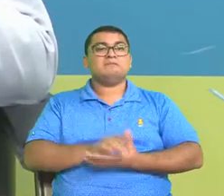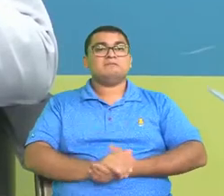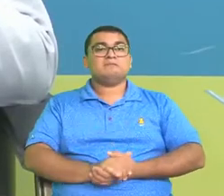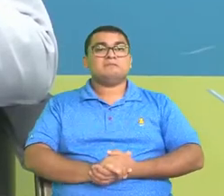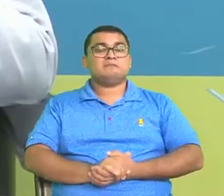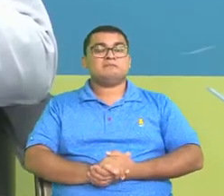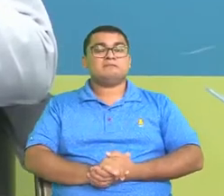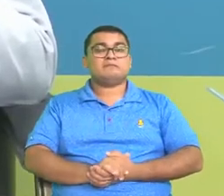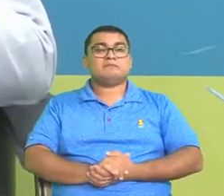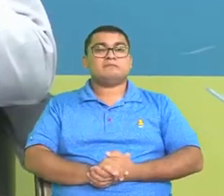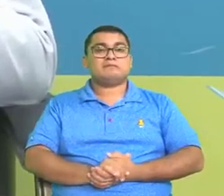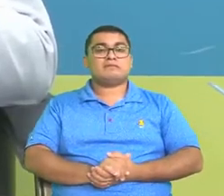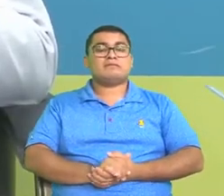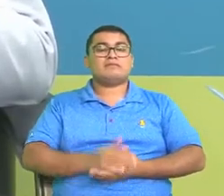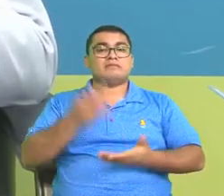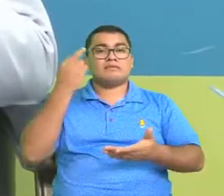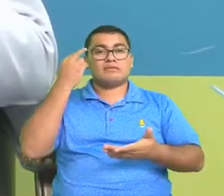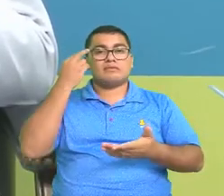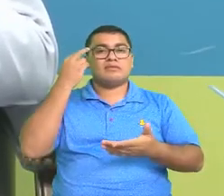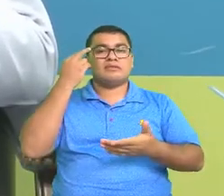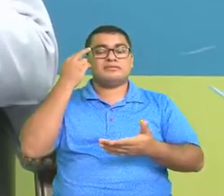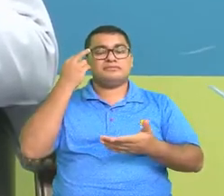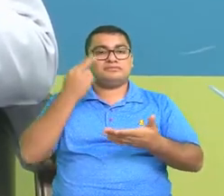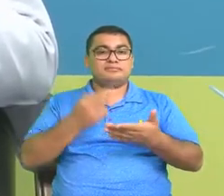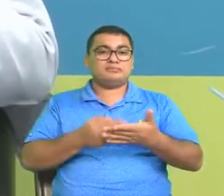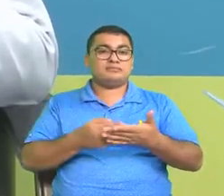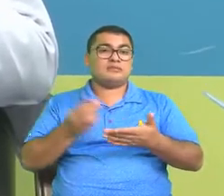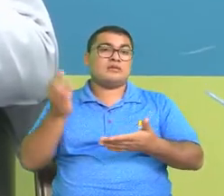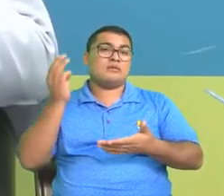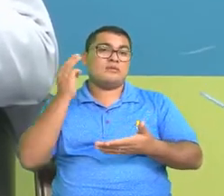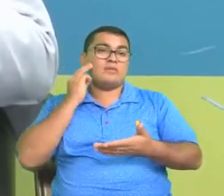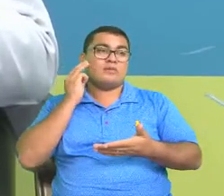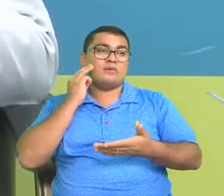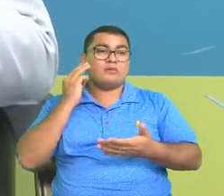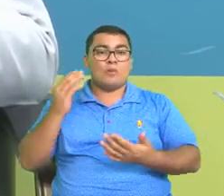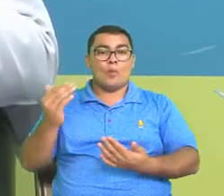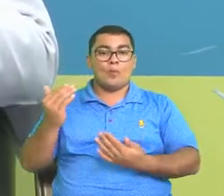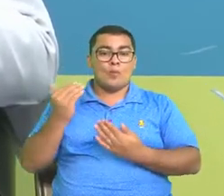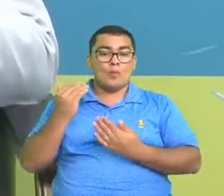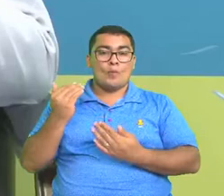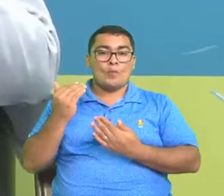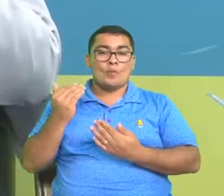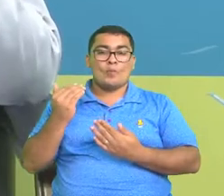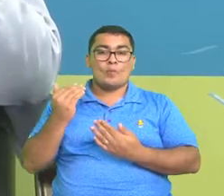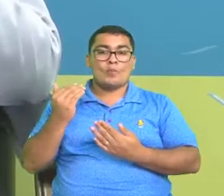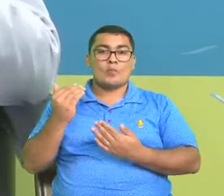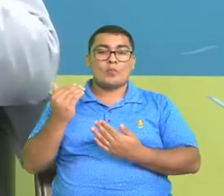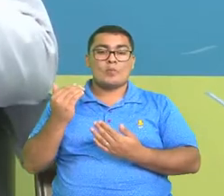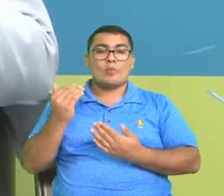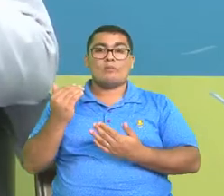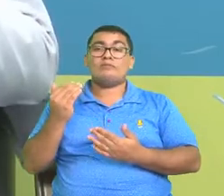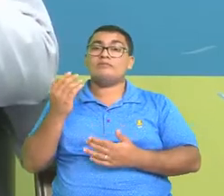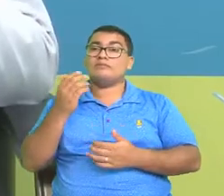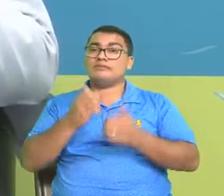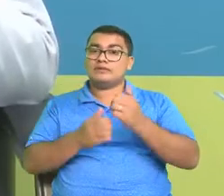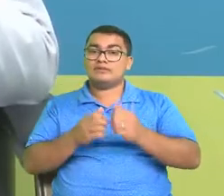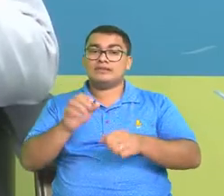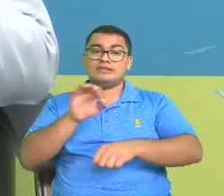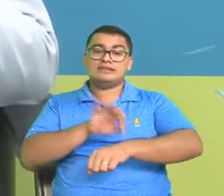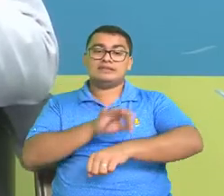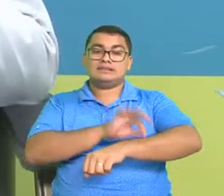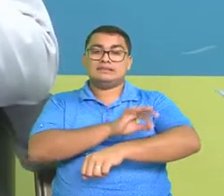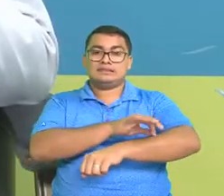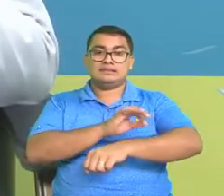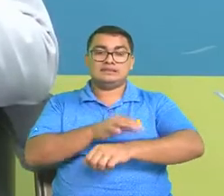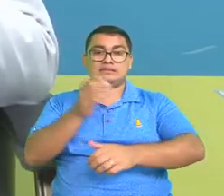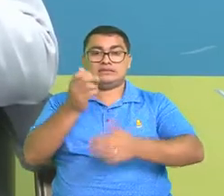lactosa. Recordar, sí, de que si la mamá le está dando pecho materno, cuando se trata de una alergia a la proteína de la leche